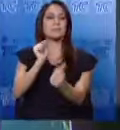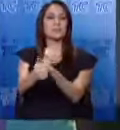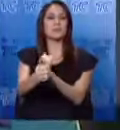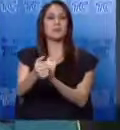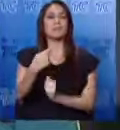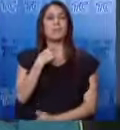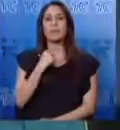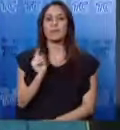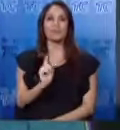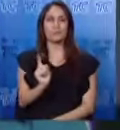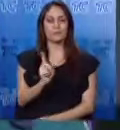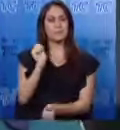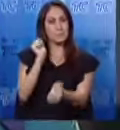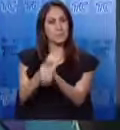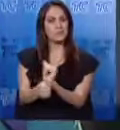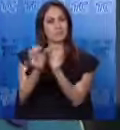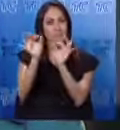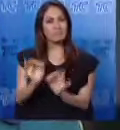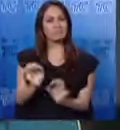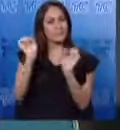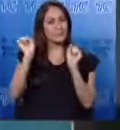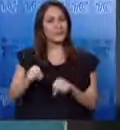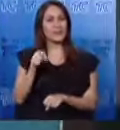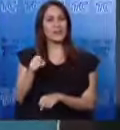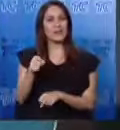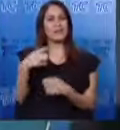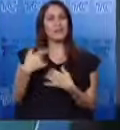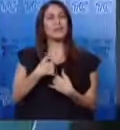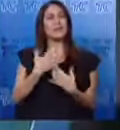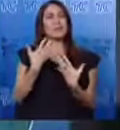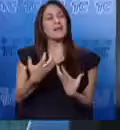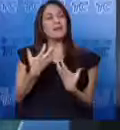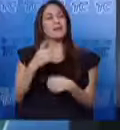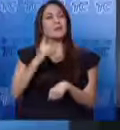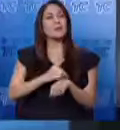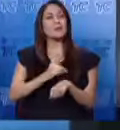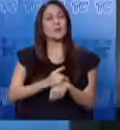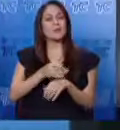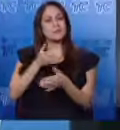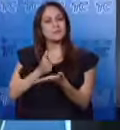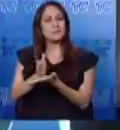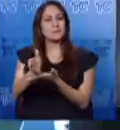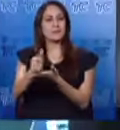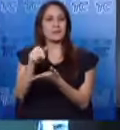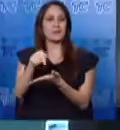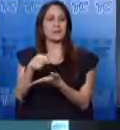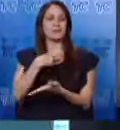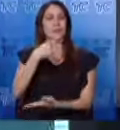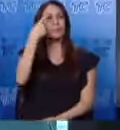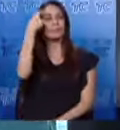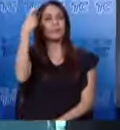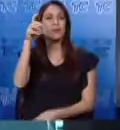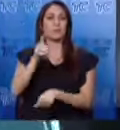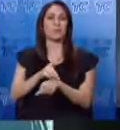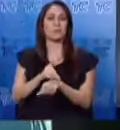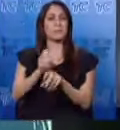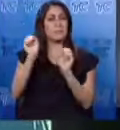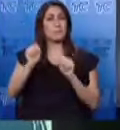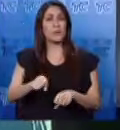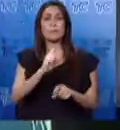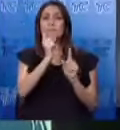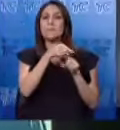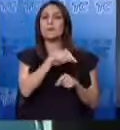desertes, para que puedas cumplir ese caro anhelo de seguir la carrera de tus sueños. Sí,